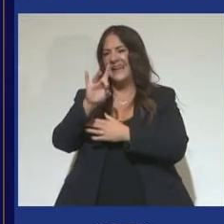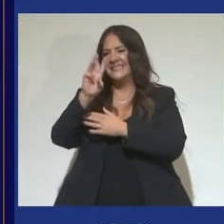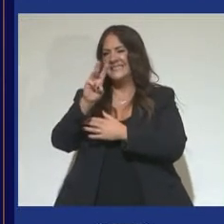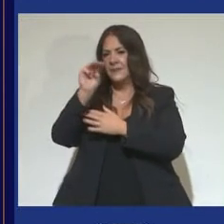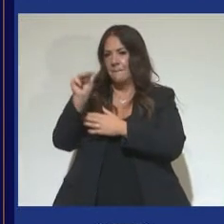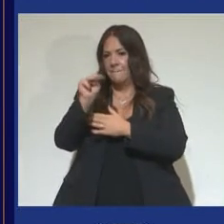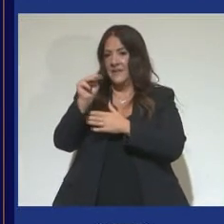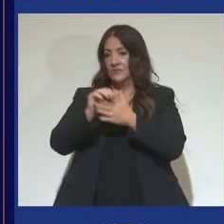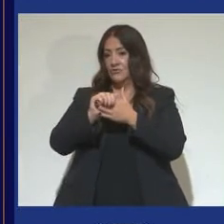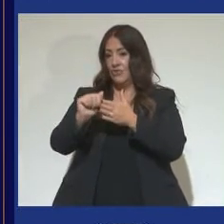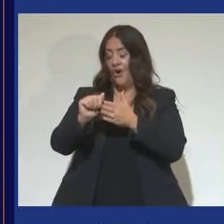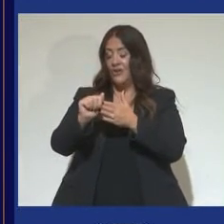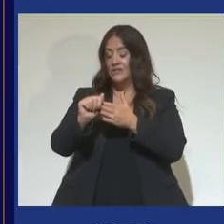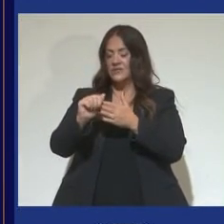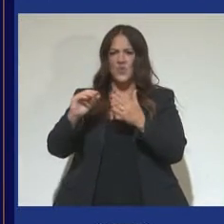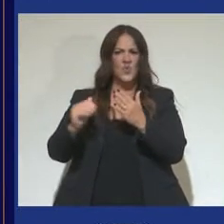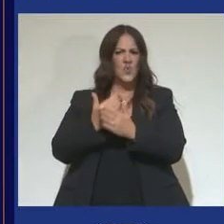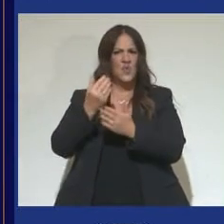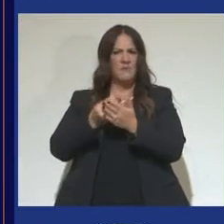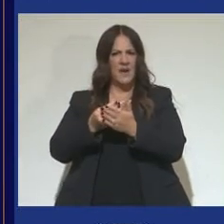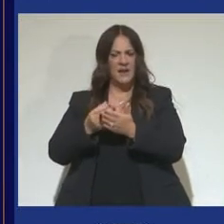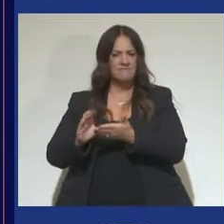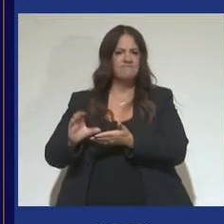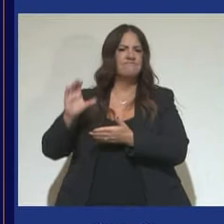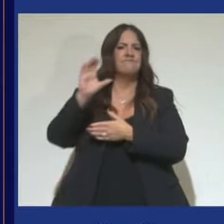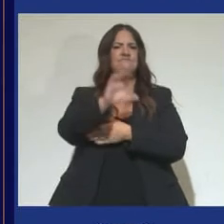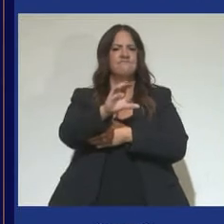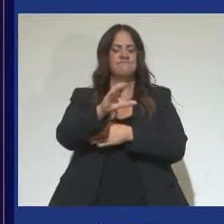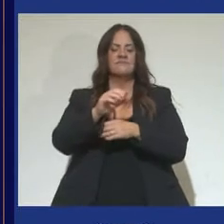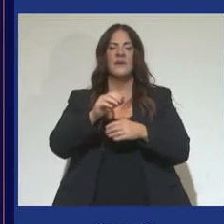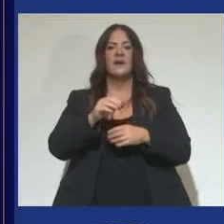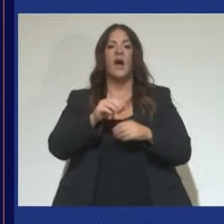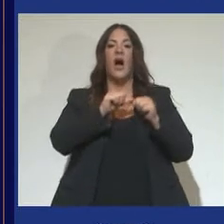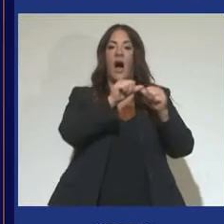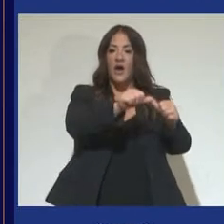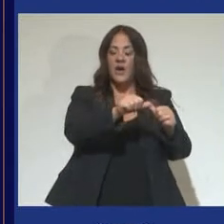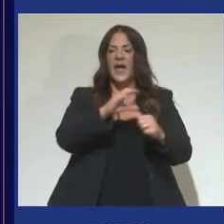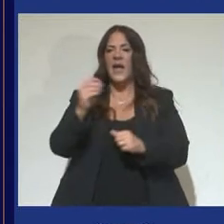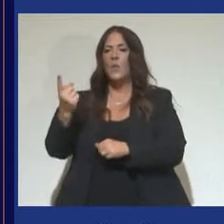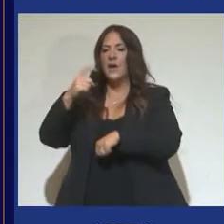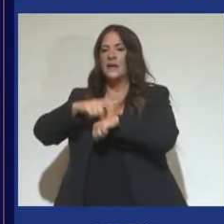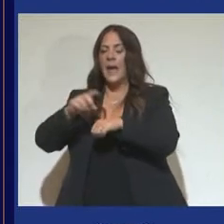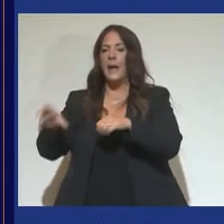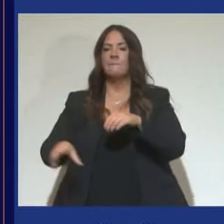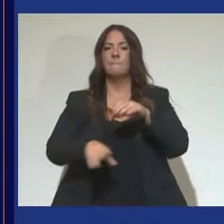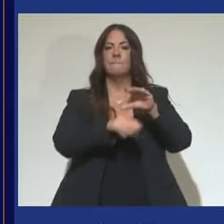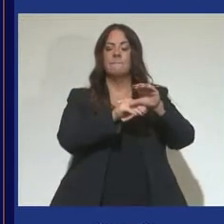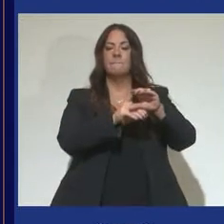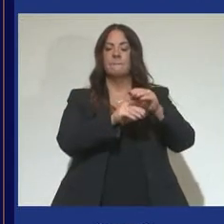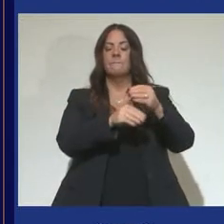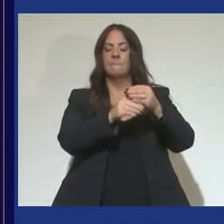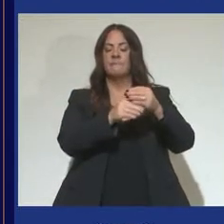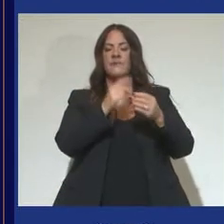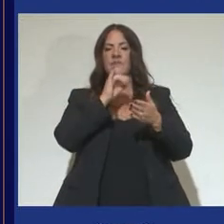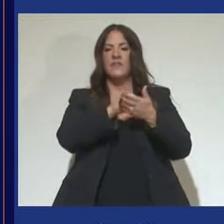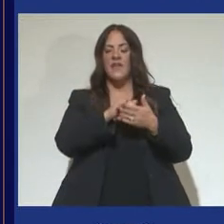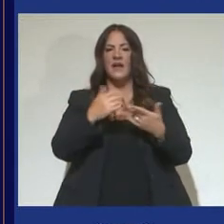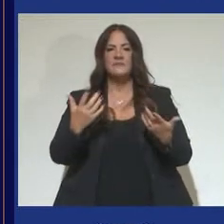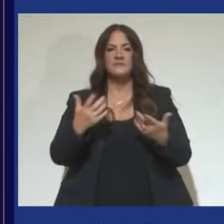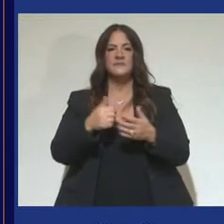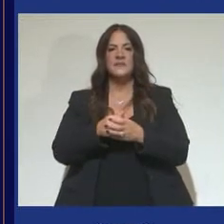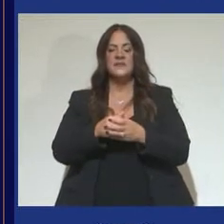786 millones de dólares en nuevos fondos continuos y algo es diferido también